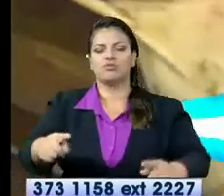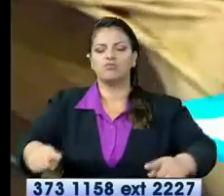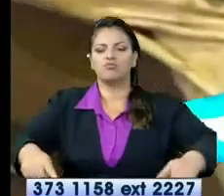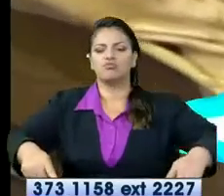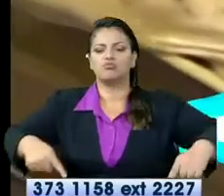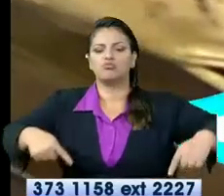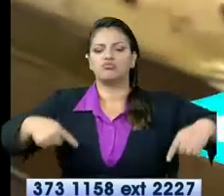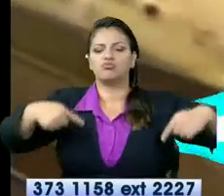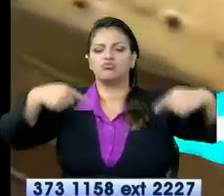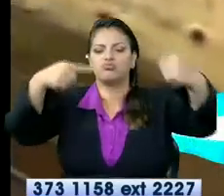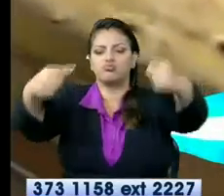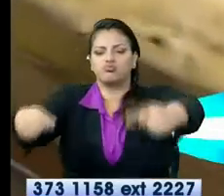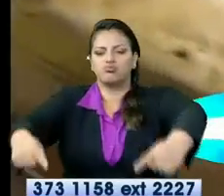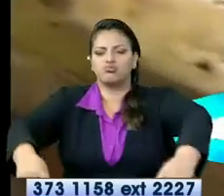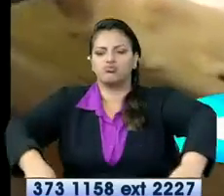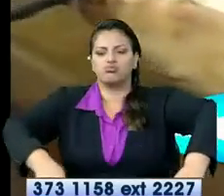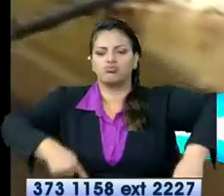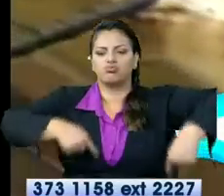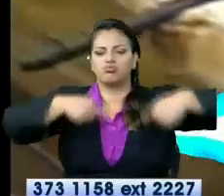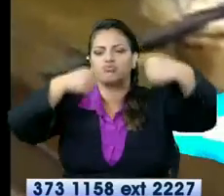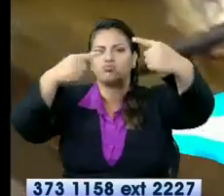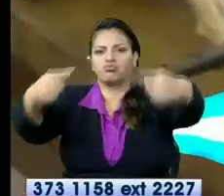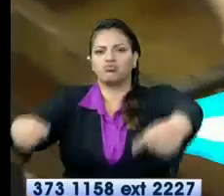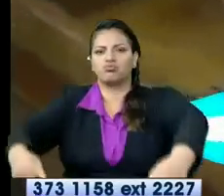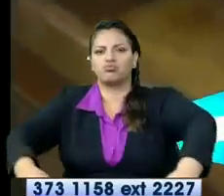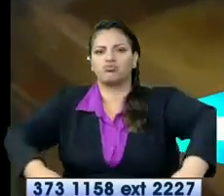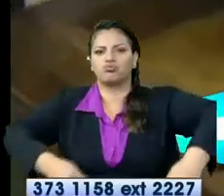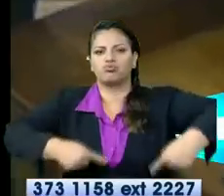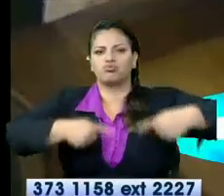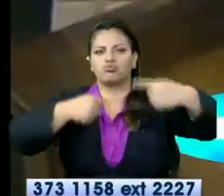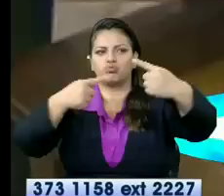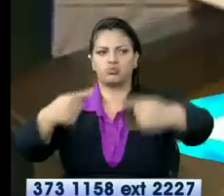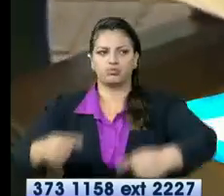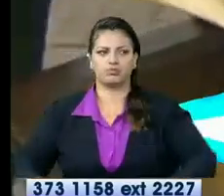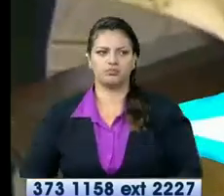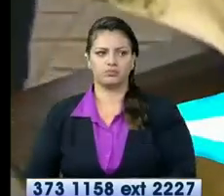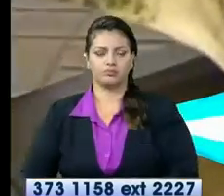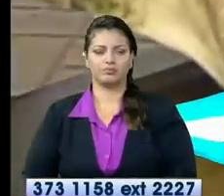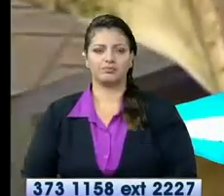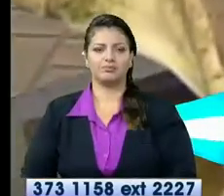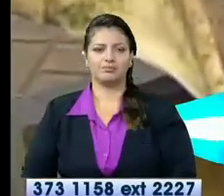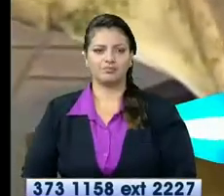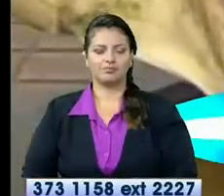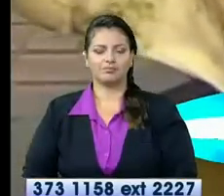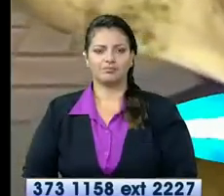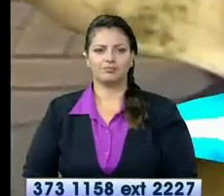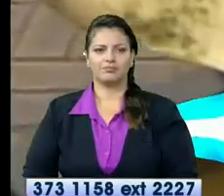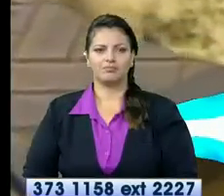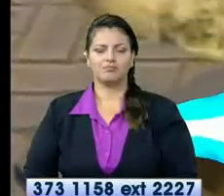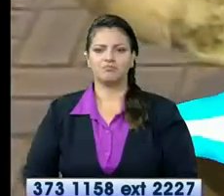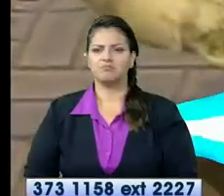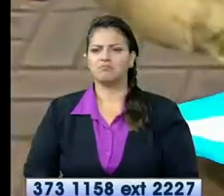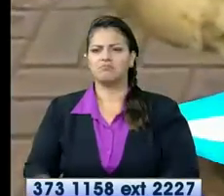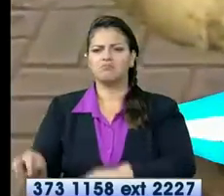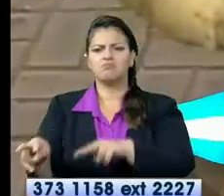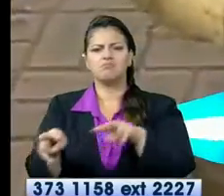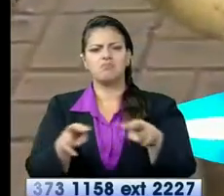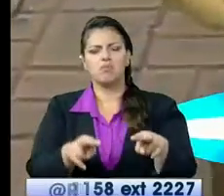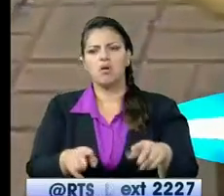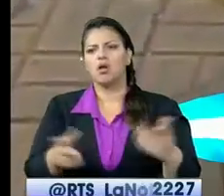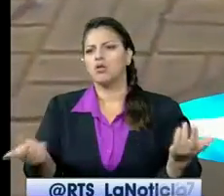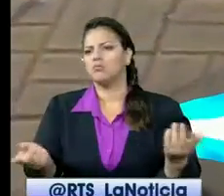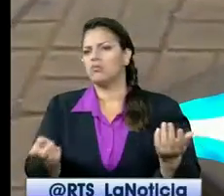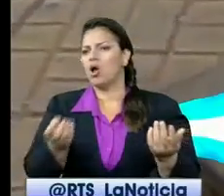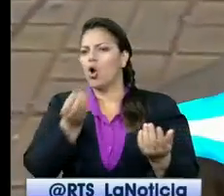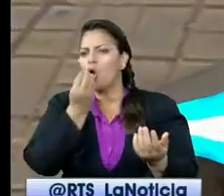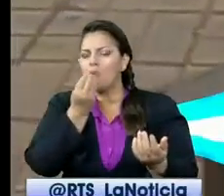poder disfrutarlo aquí. Fíjense que en esta feria se puede encontrar, por ejemplo, gastronomía, también